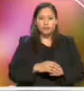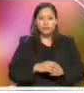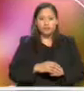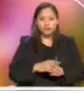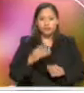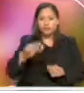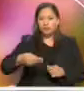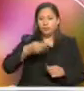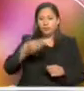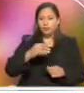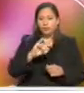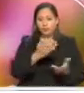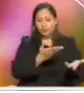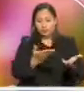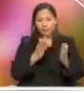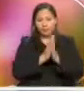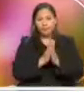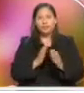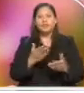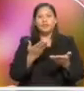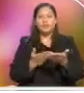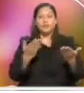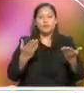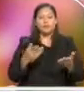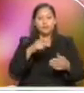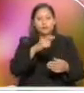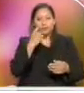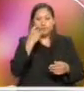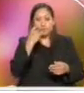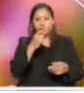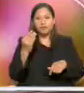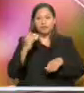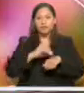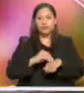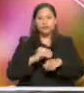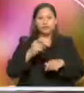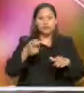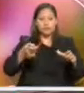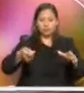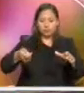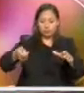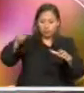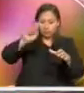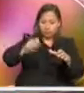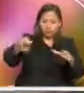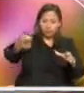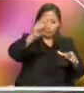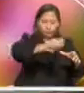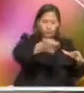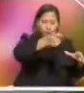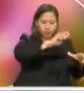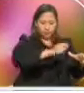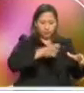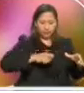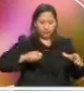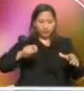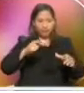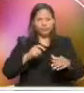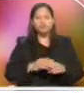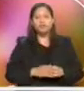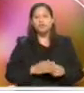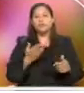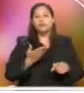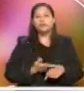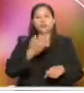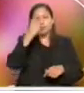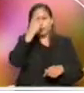está. esta cuchara. Por favor. Y lo que vamos a hacer es ponerle pues, una cucharada aquí a cada uno, Mira. ¿no? Está muy fácil,